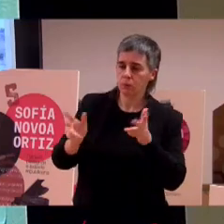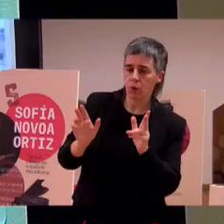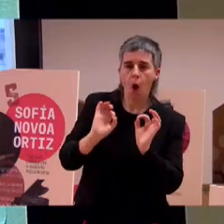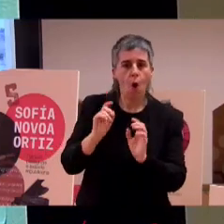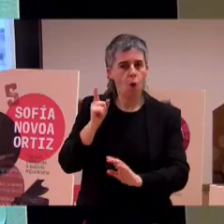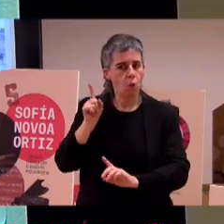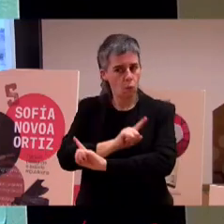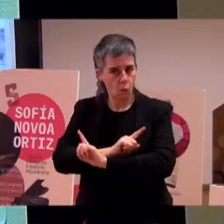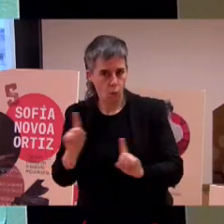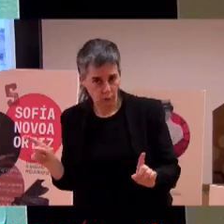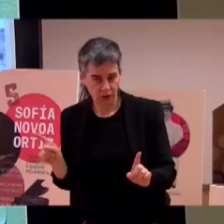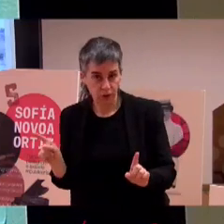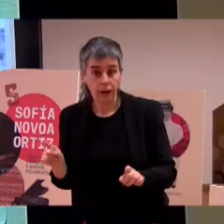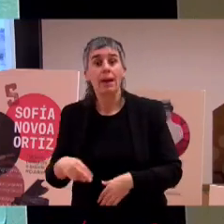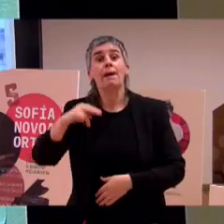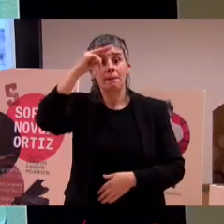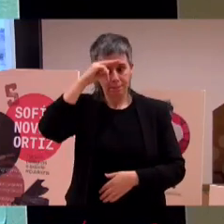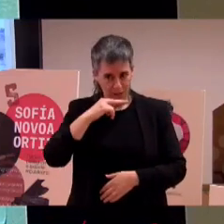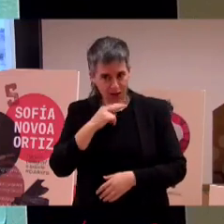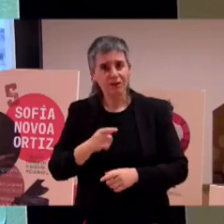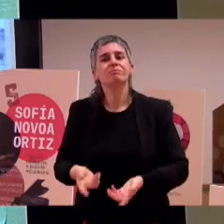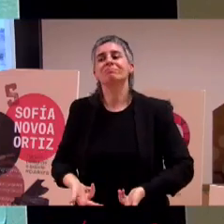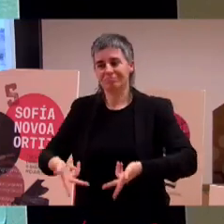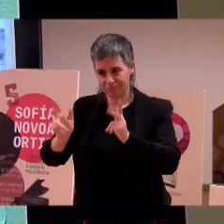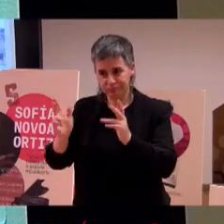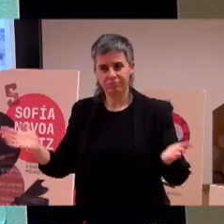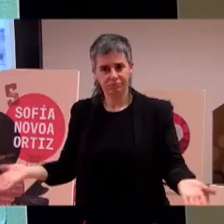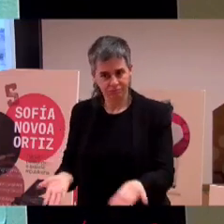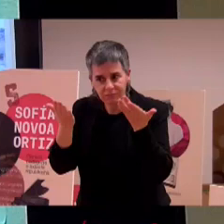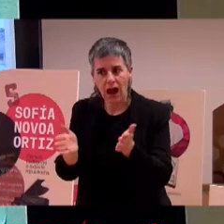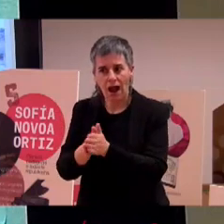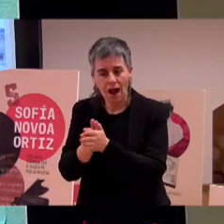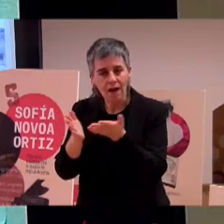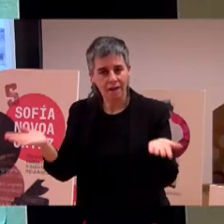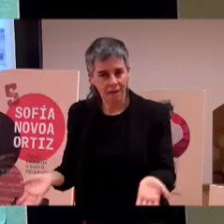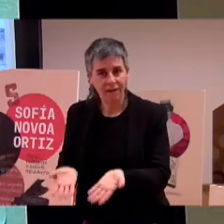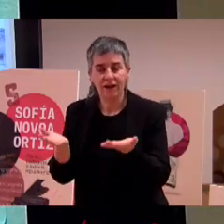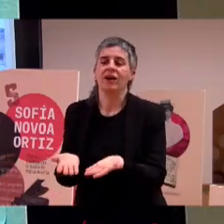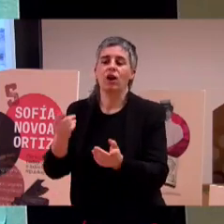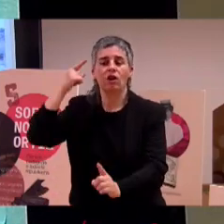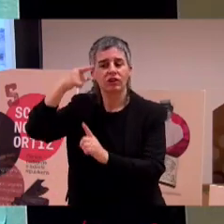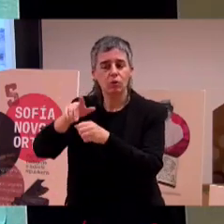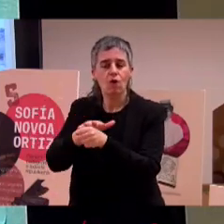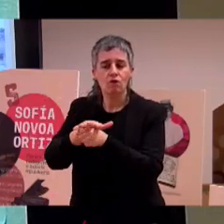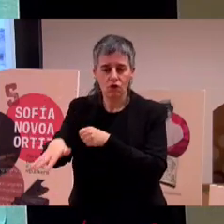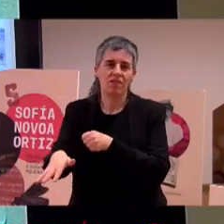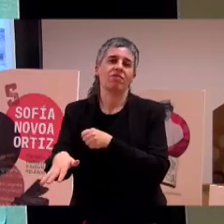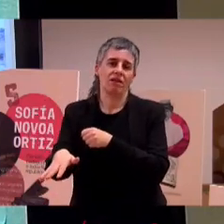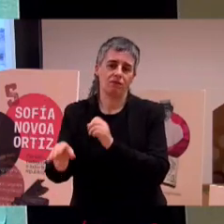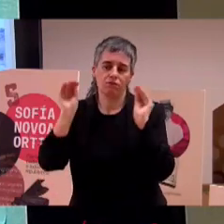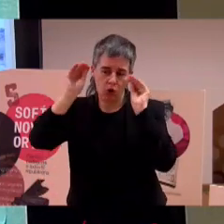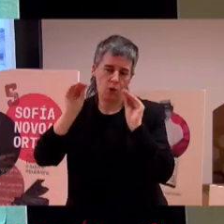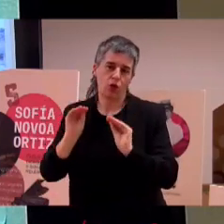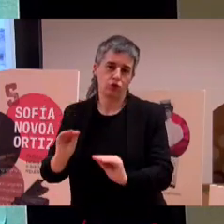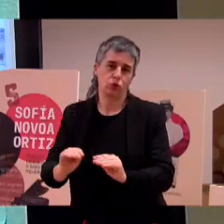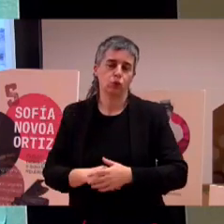E o pai non só permite, senón que impulsa as aspiracións de Sofía e será unha influencia determinante na súa formación. Aquí,